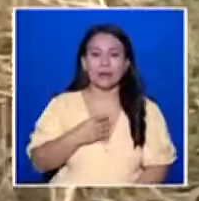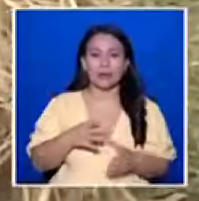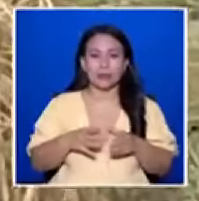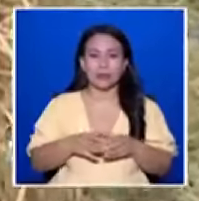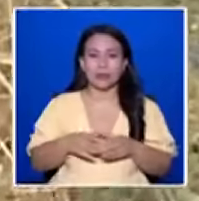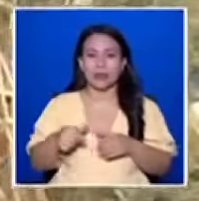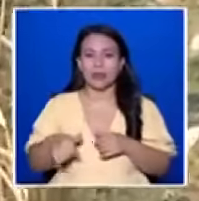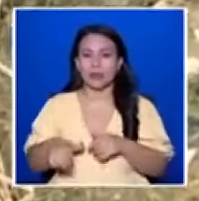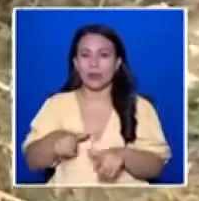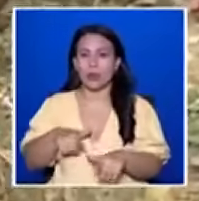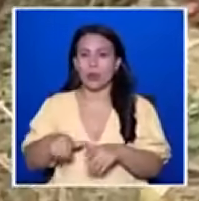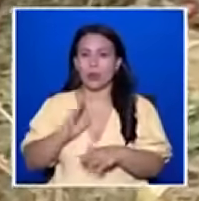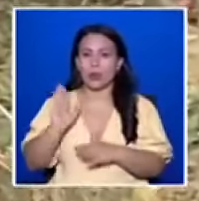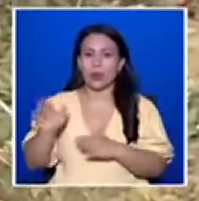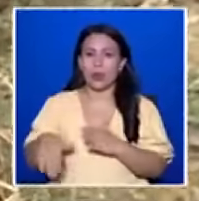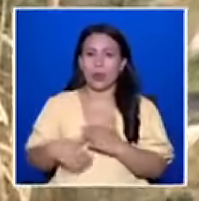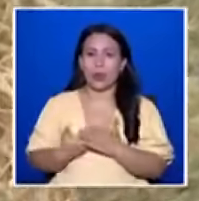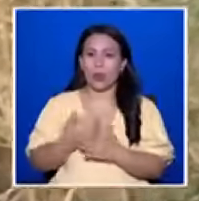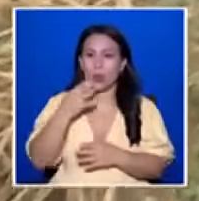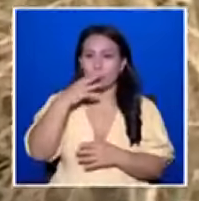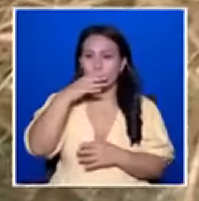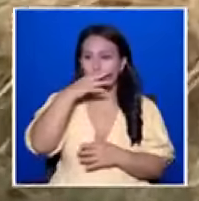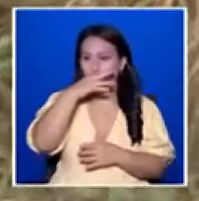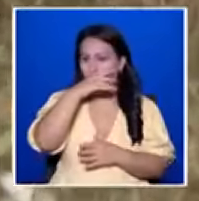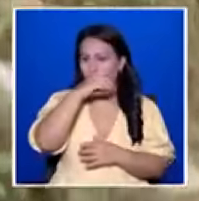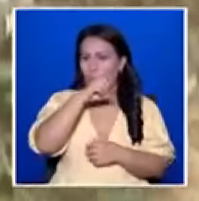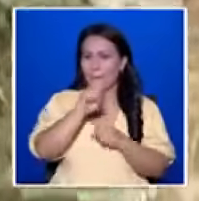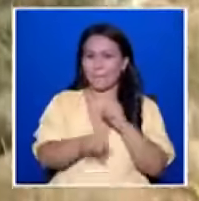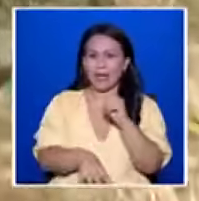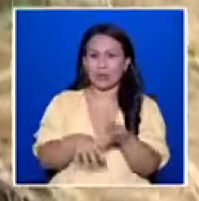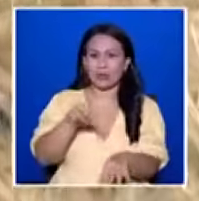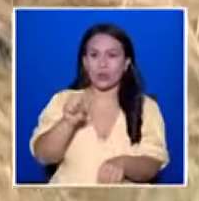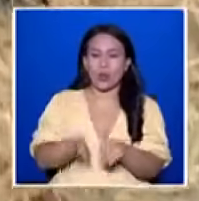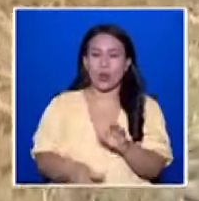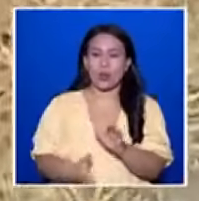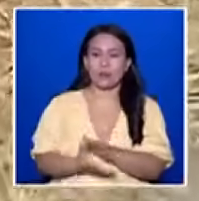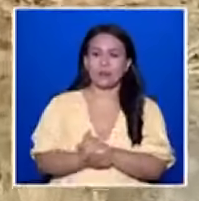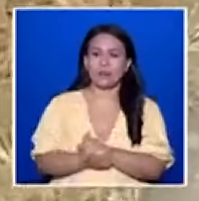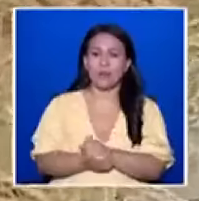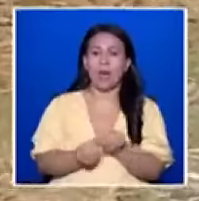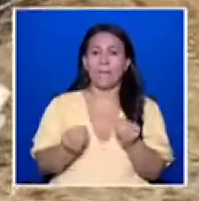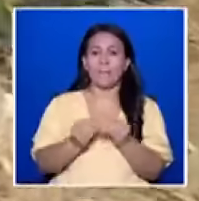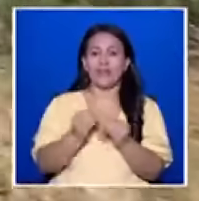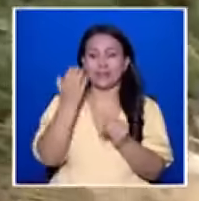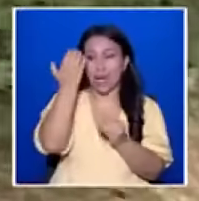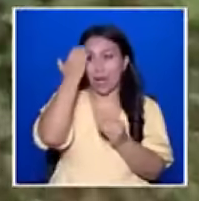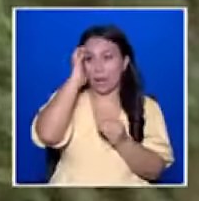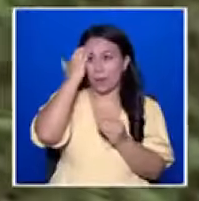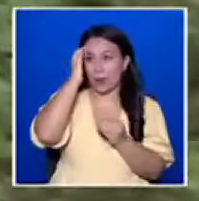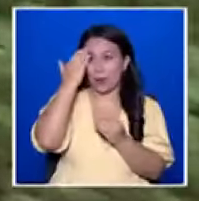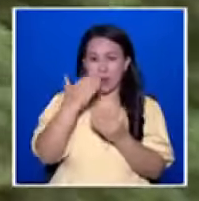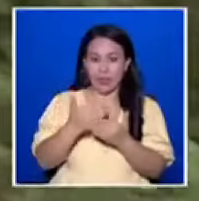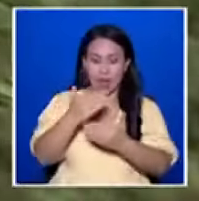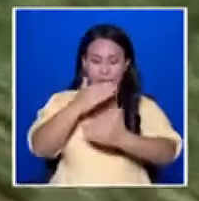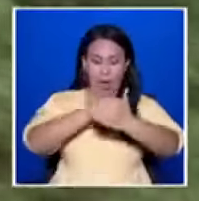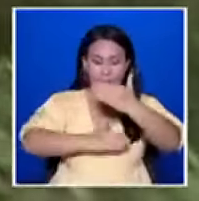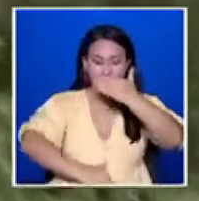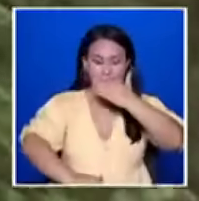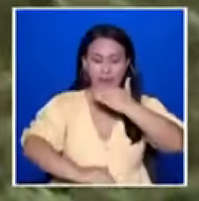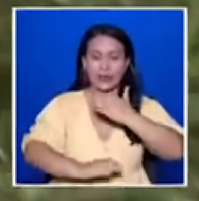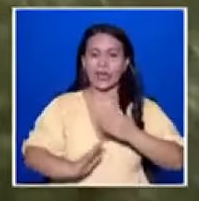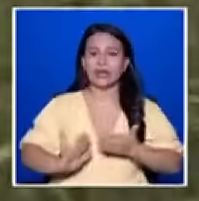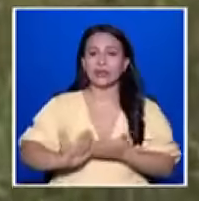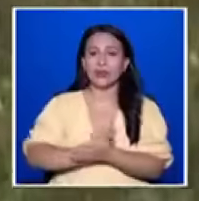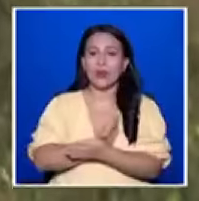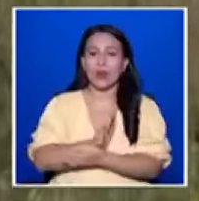aquí, toda la zanja está llena de maleza, de basura, y lo más preocupante es que está al pie de una unidad